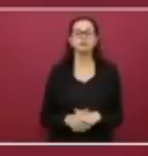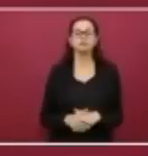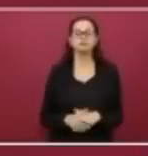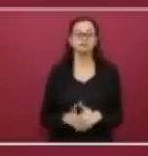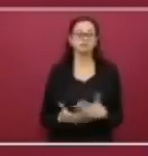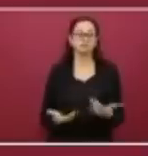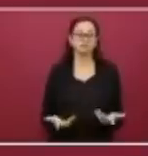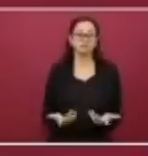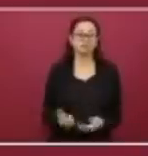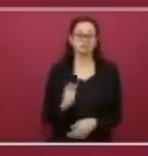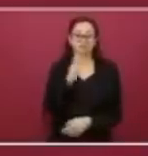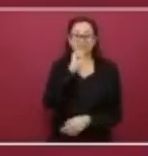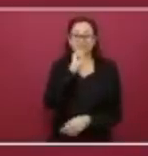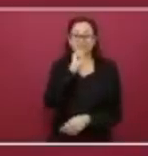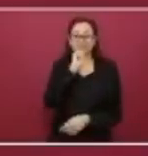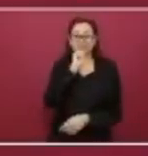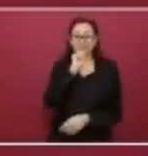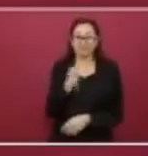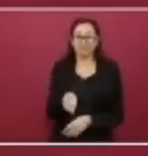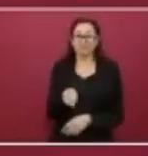también ustedes